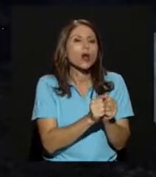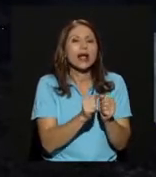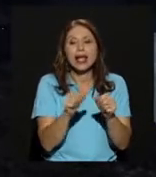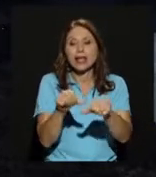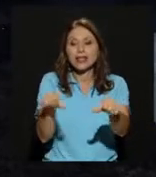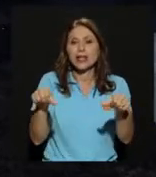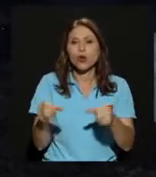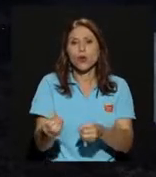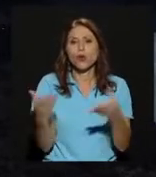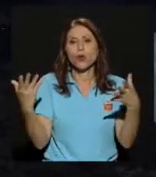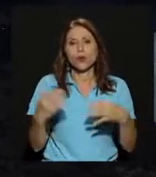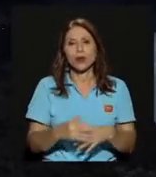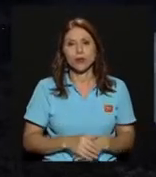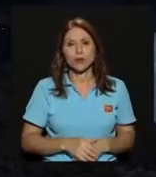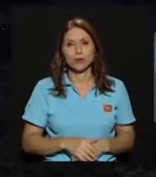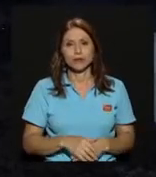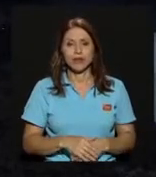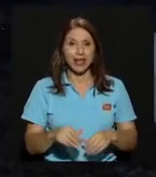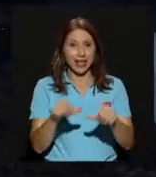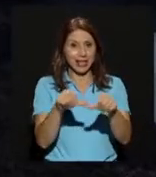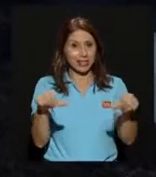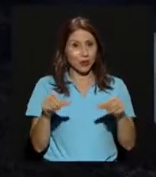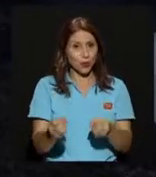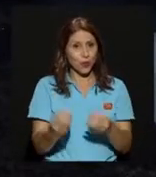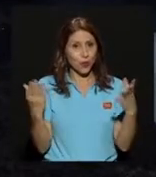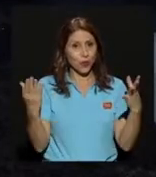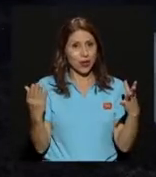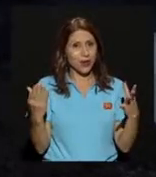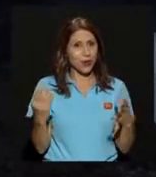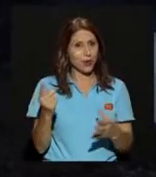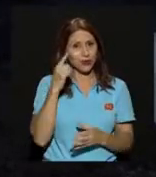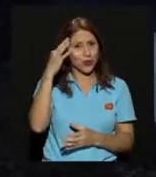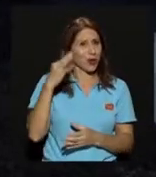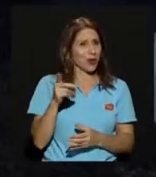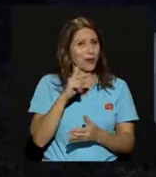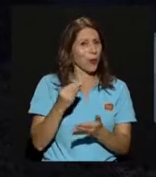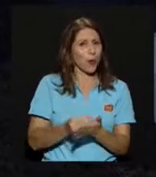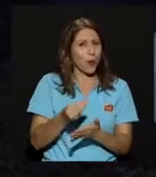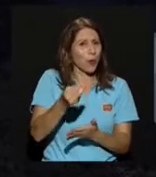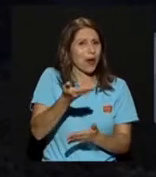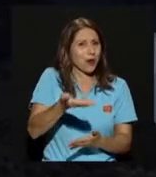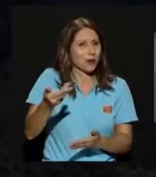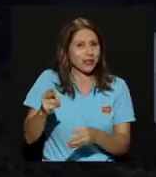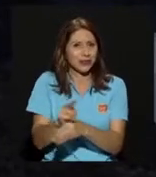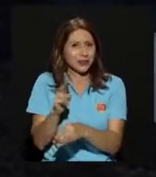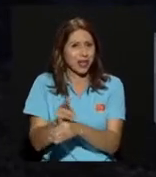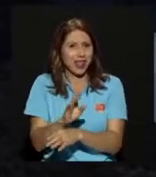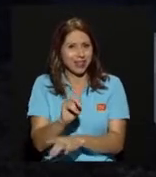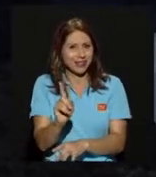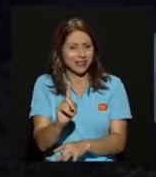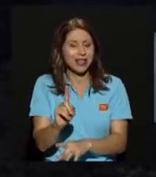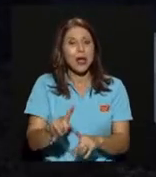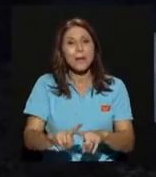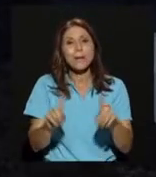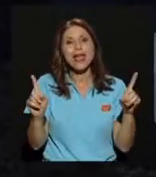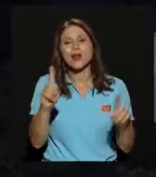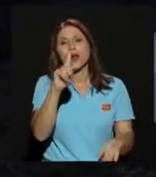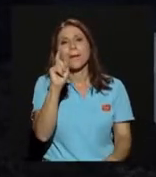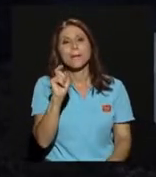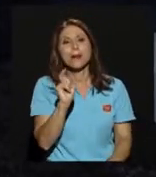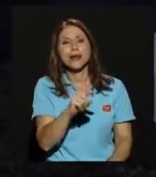público y el sector público para empezar yo creo que no compra de segunda mano para empezar pero pero la pregunta